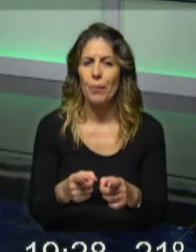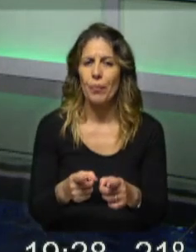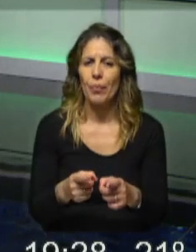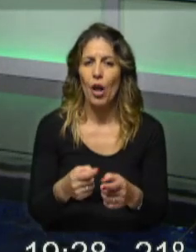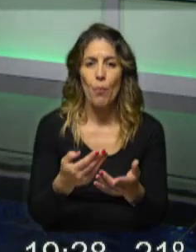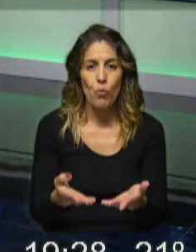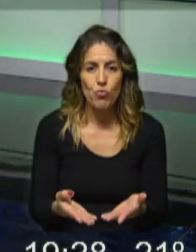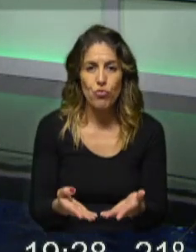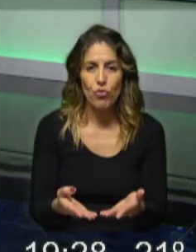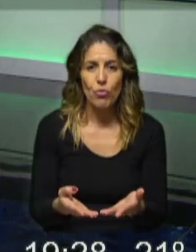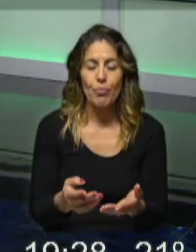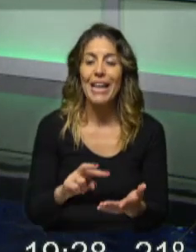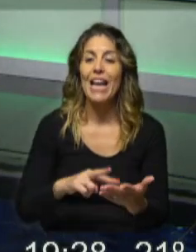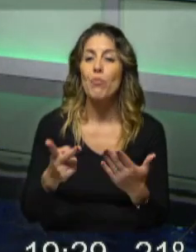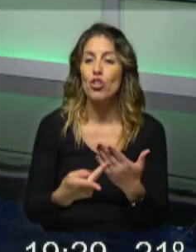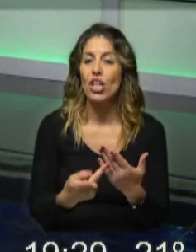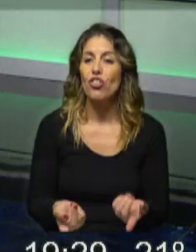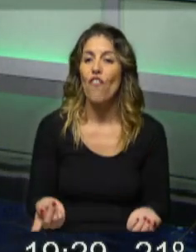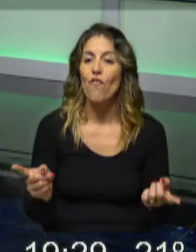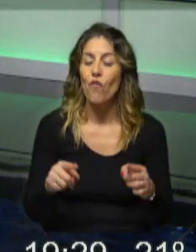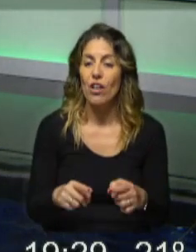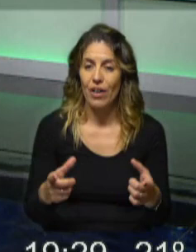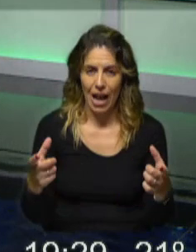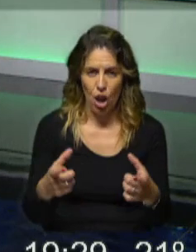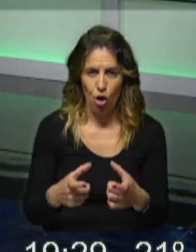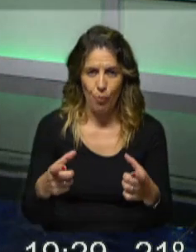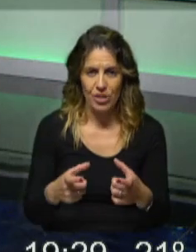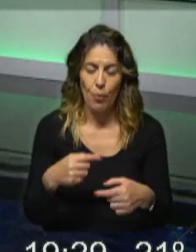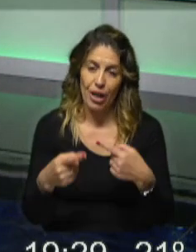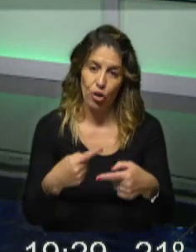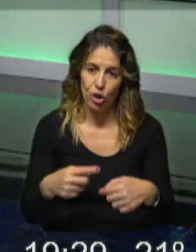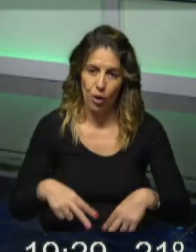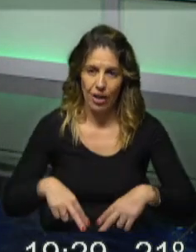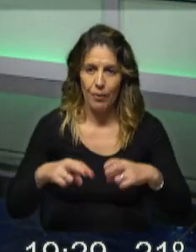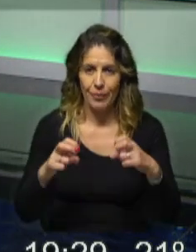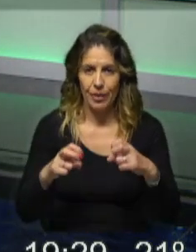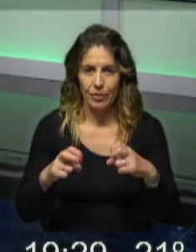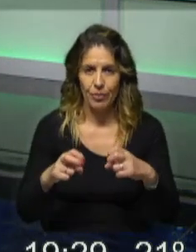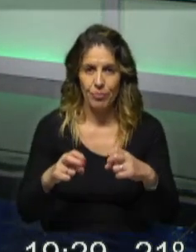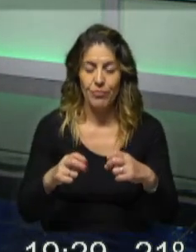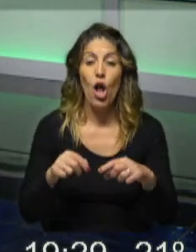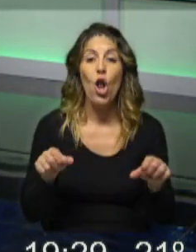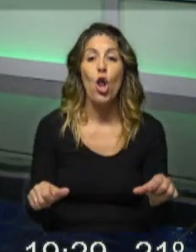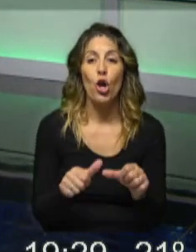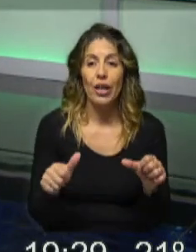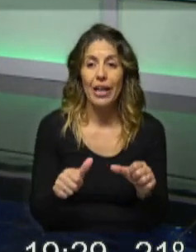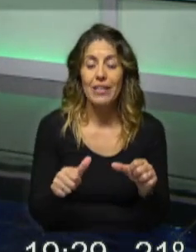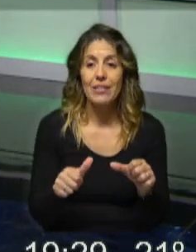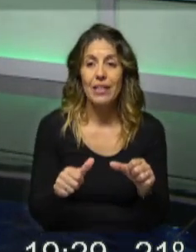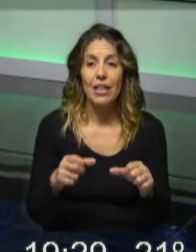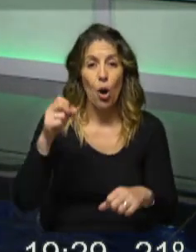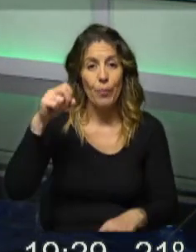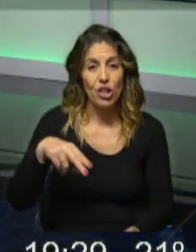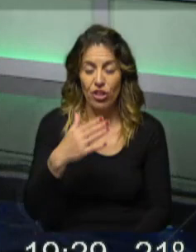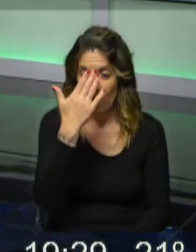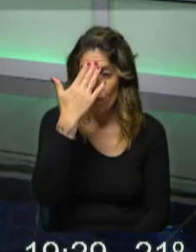para que el proyecto vuelva a la comisión para seguir siendo estudiada lo que desencadena esa posición de frente amplio